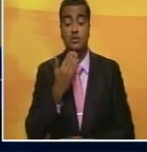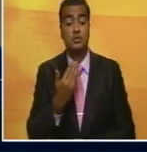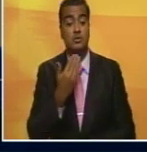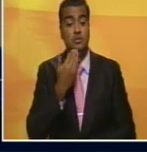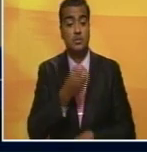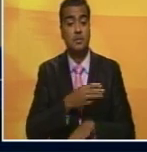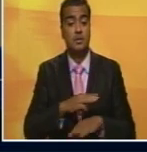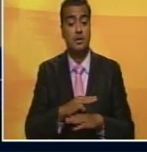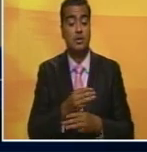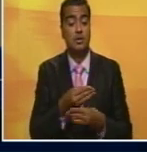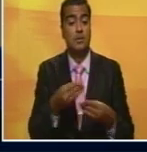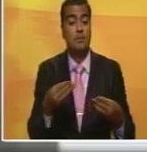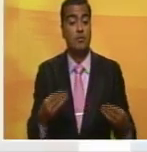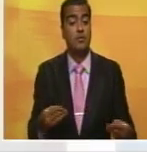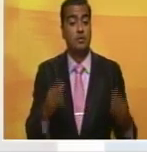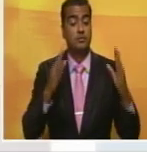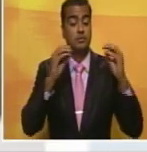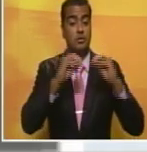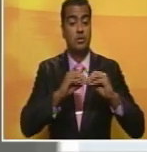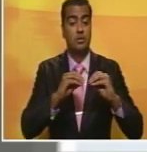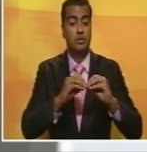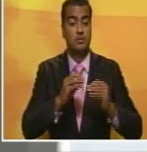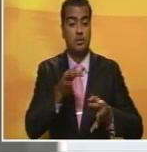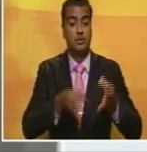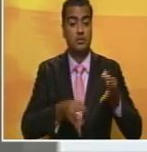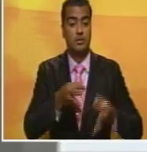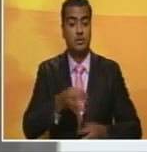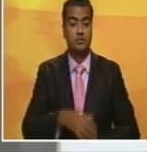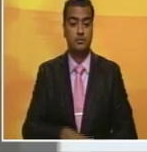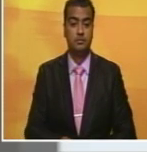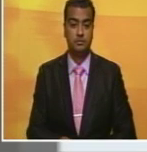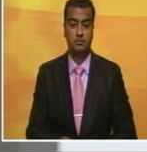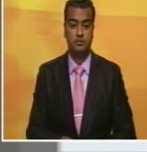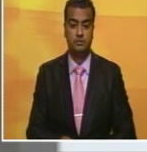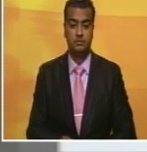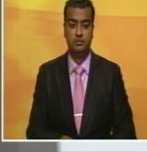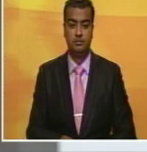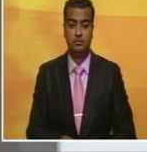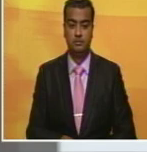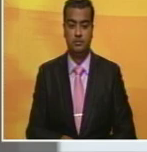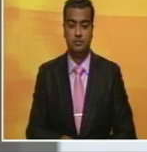por el Ministerio Público y acordada por el Tribunal de la Causa.